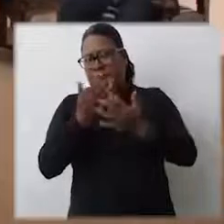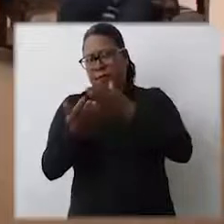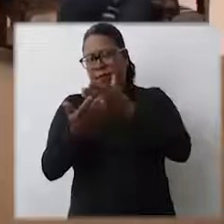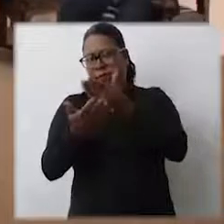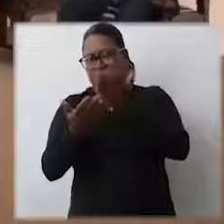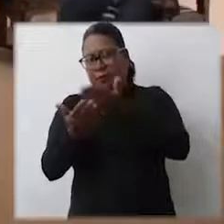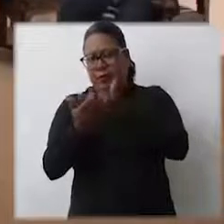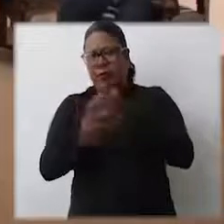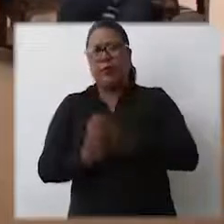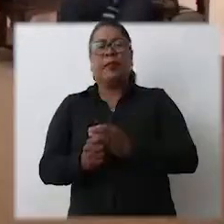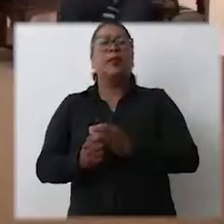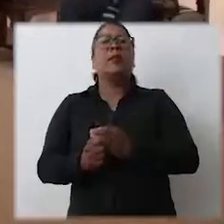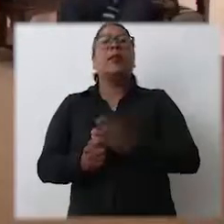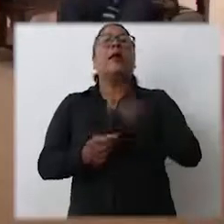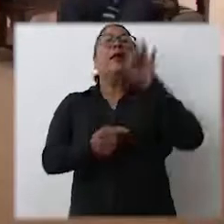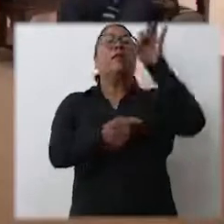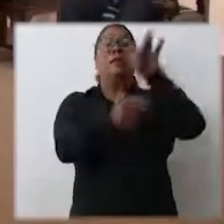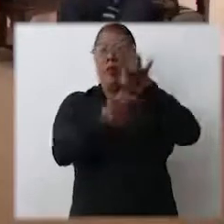mano.